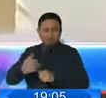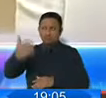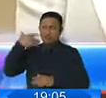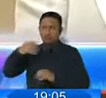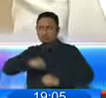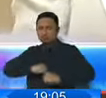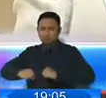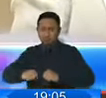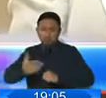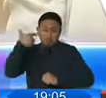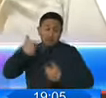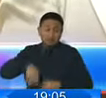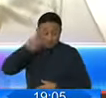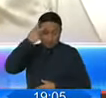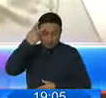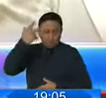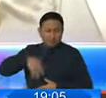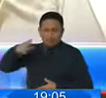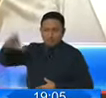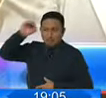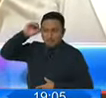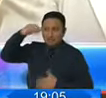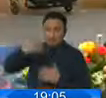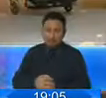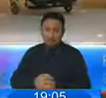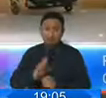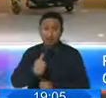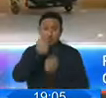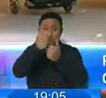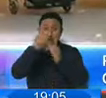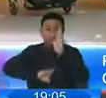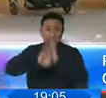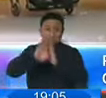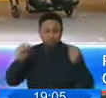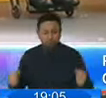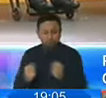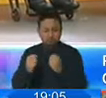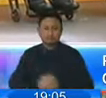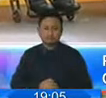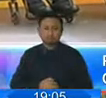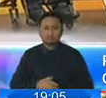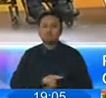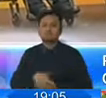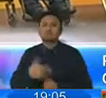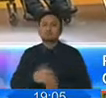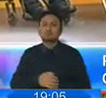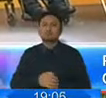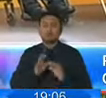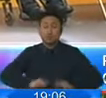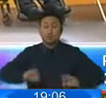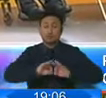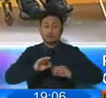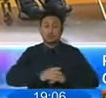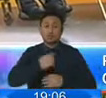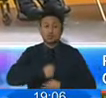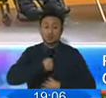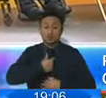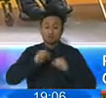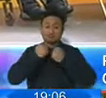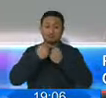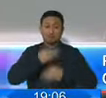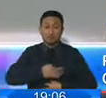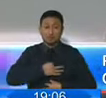aprender de los errores y potenciar los éxitos. Las mesas de diálogo tendrán representación del Ejecutivo y de la